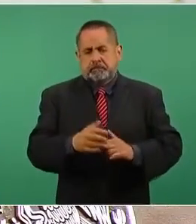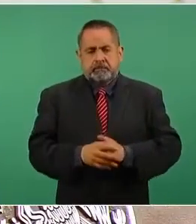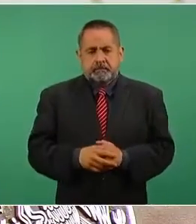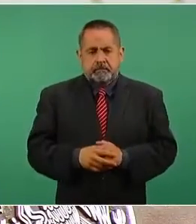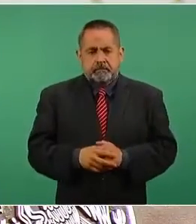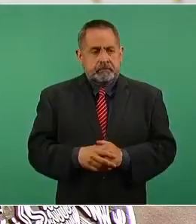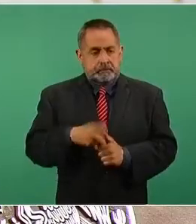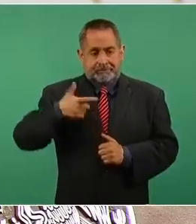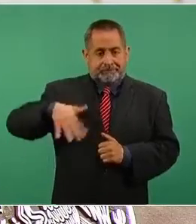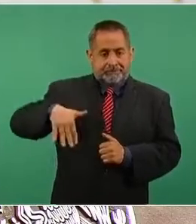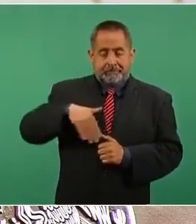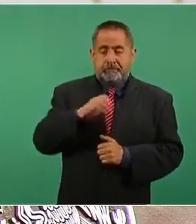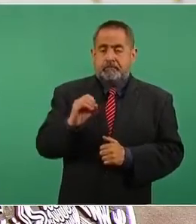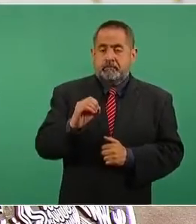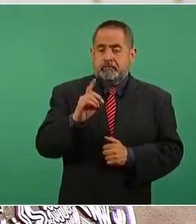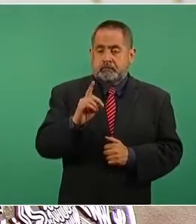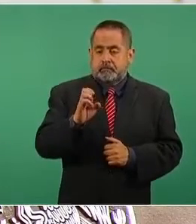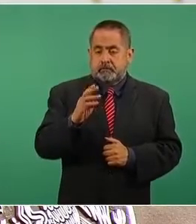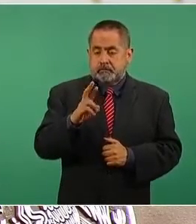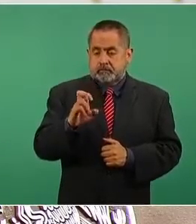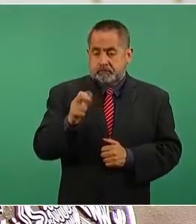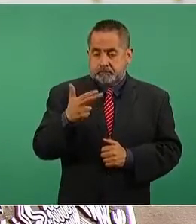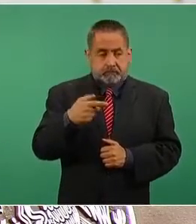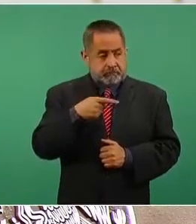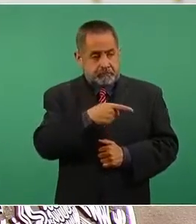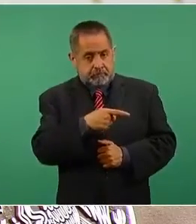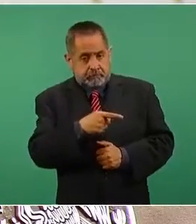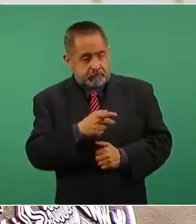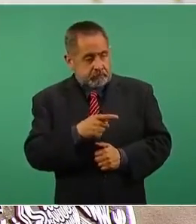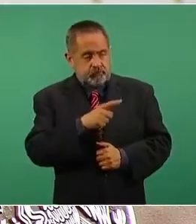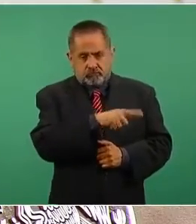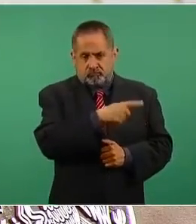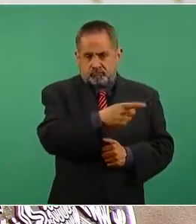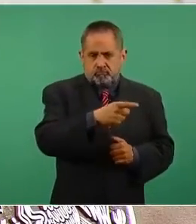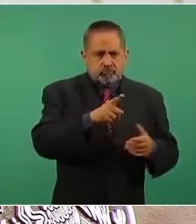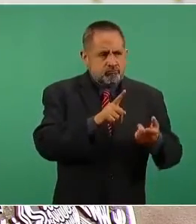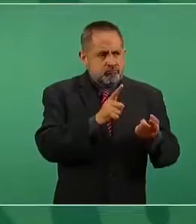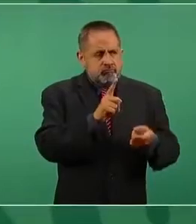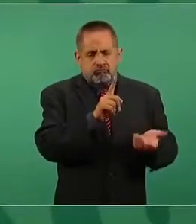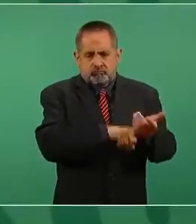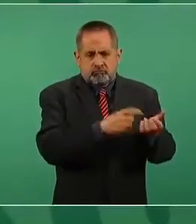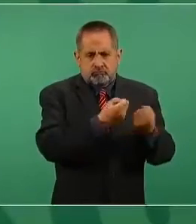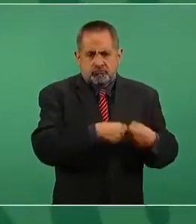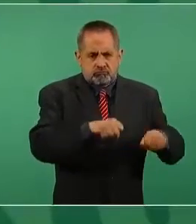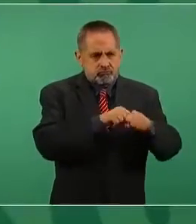el acuerdo de Odebrecht o sus socios,